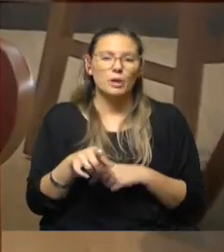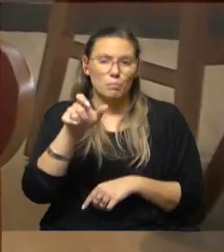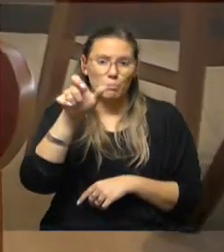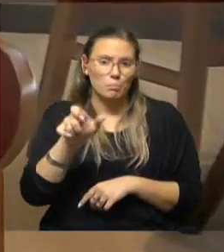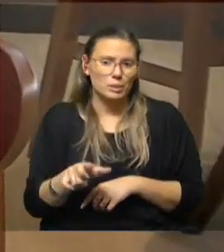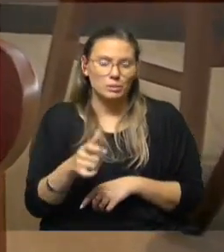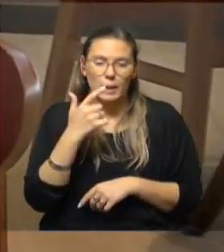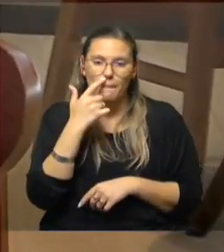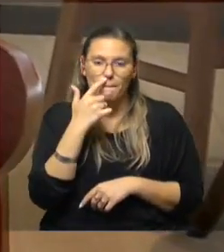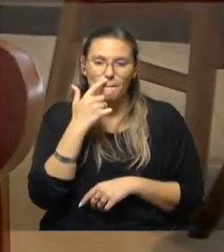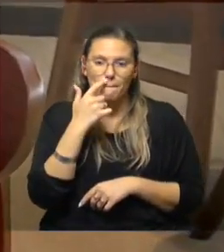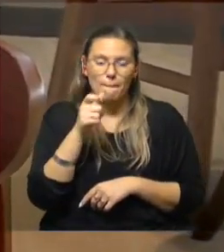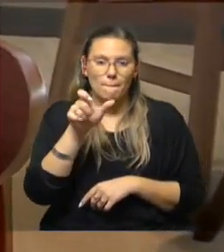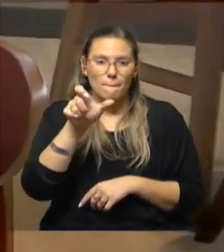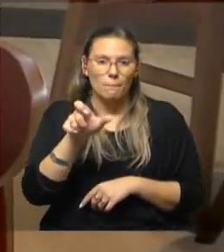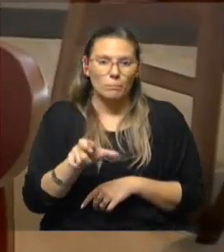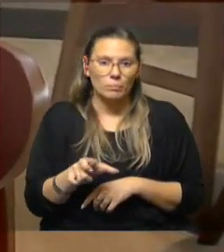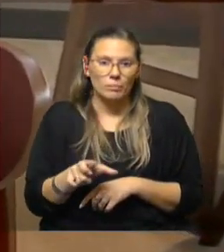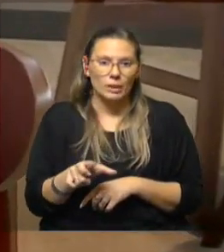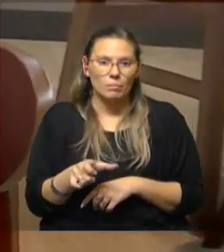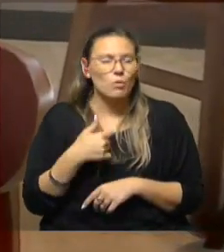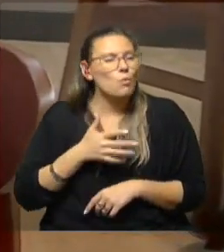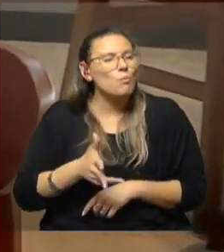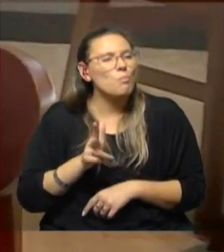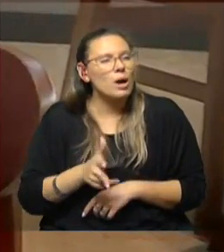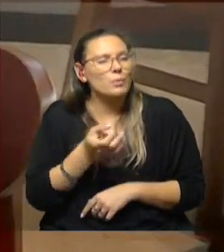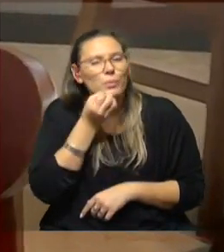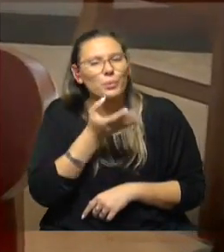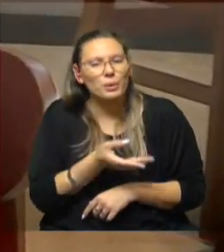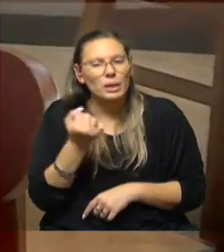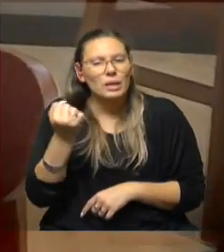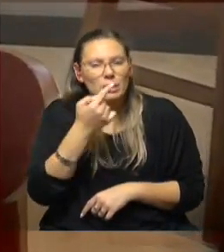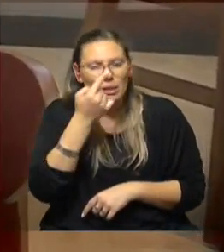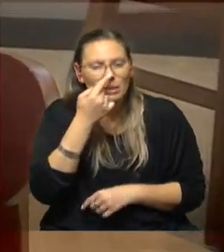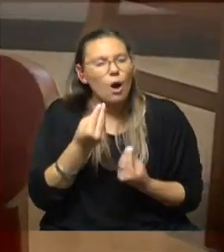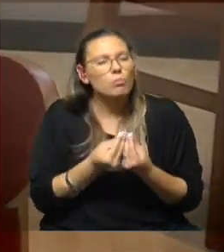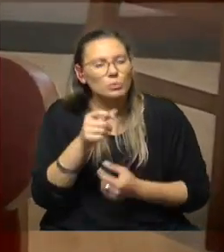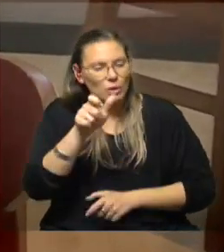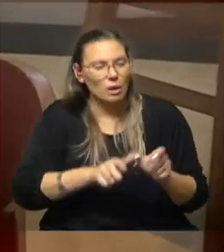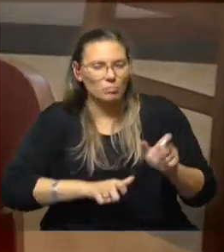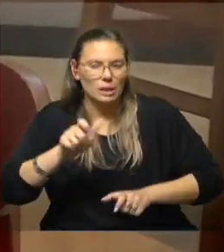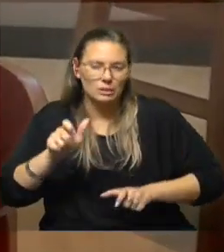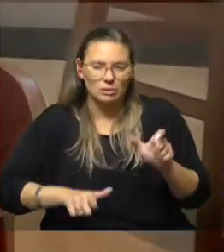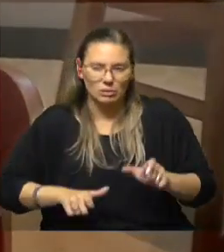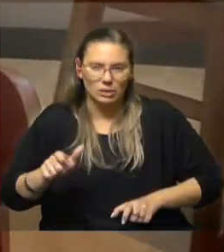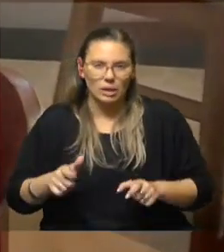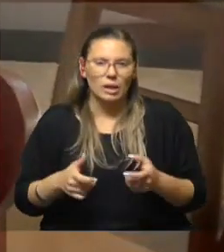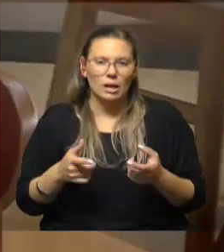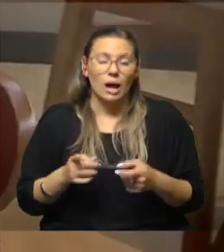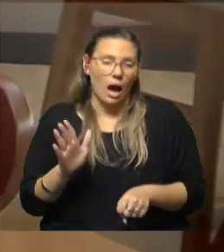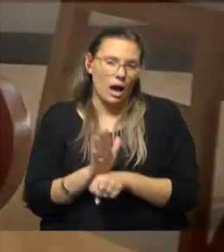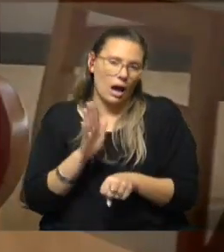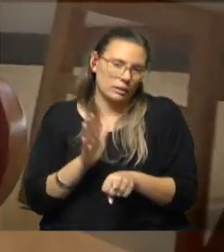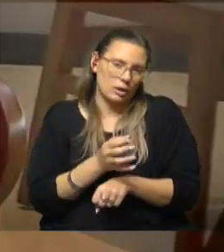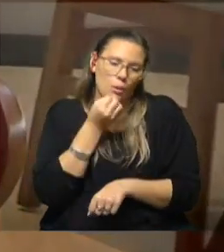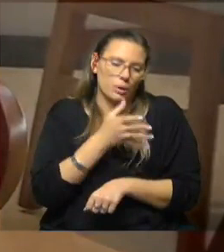persona que era muy humanitaria. Le importaba mucho el ser humano. Que era una gran actriz, ya